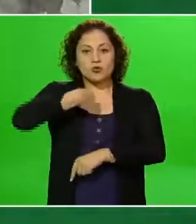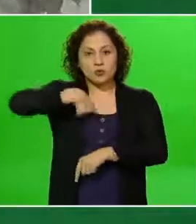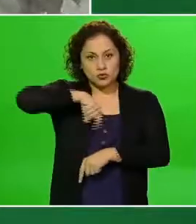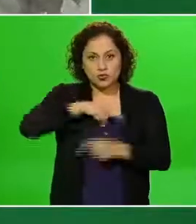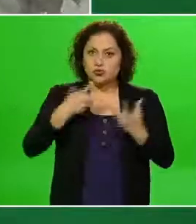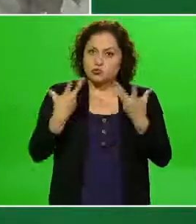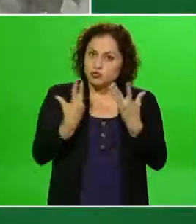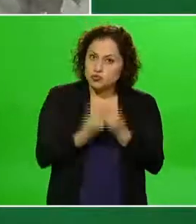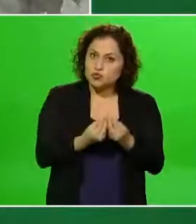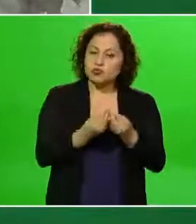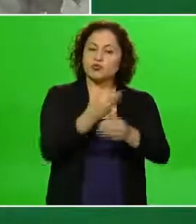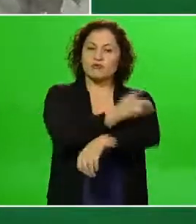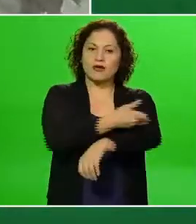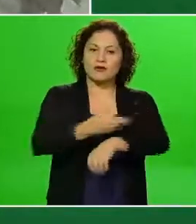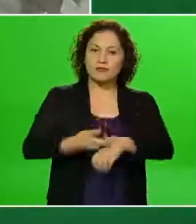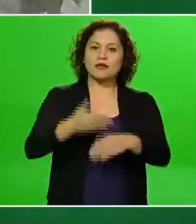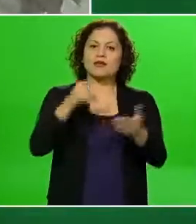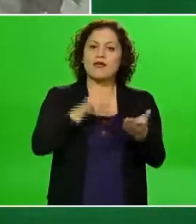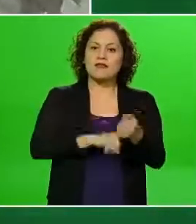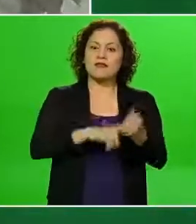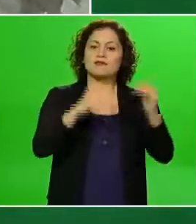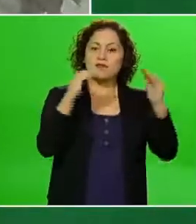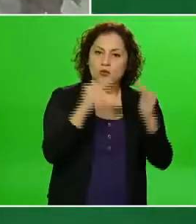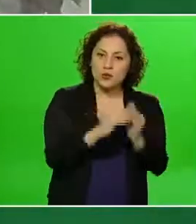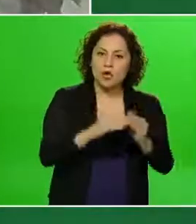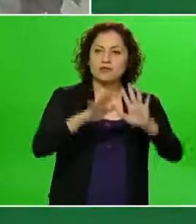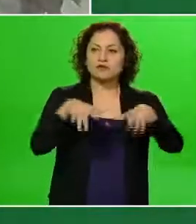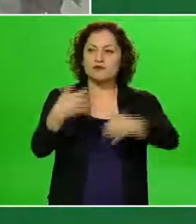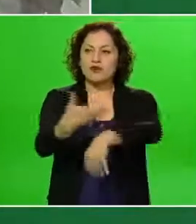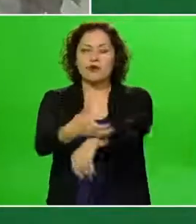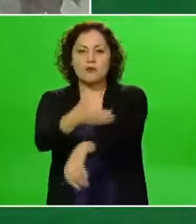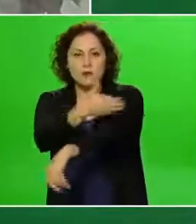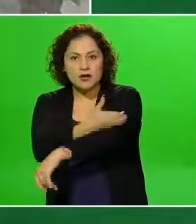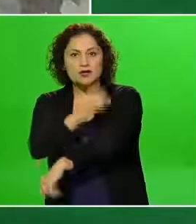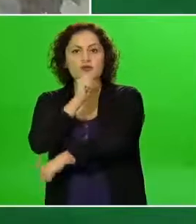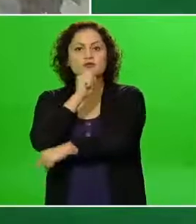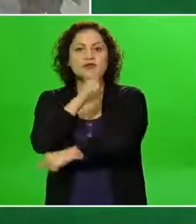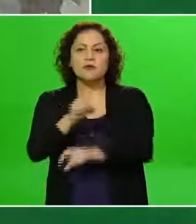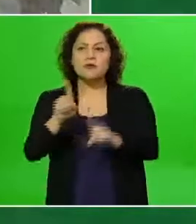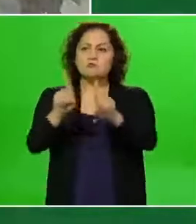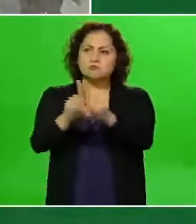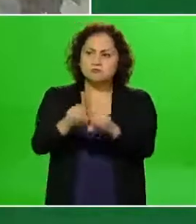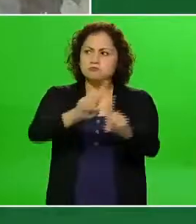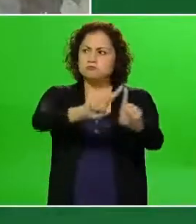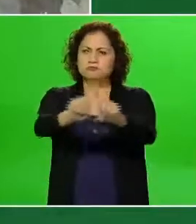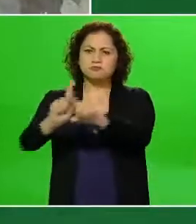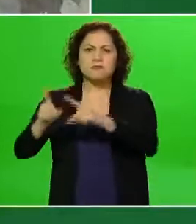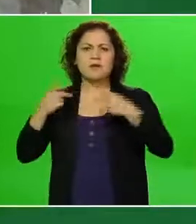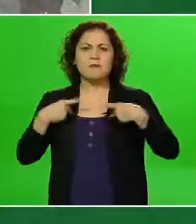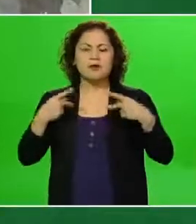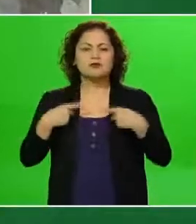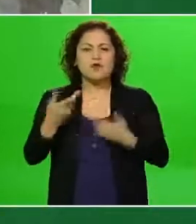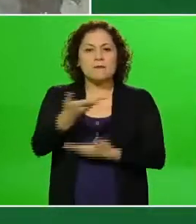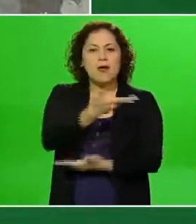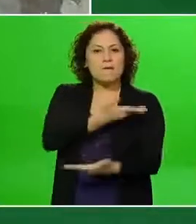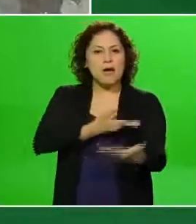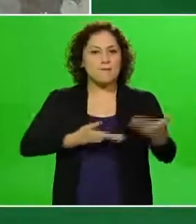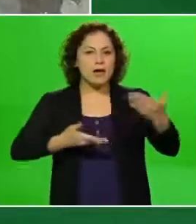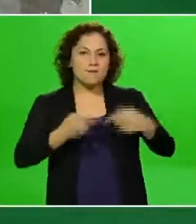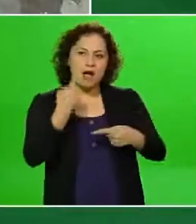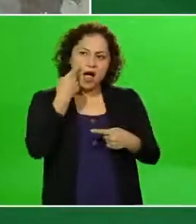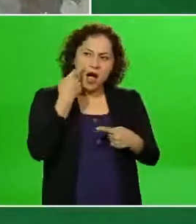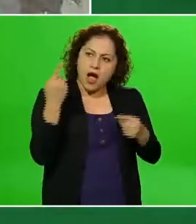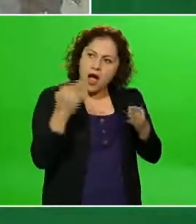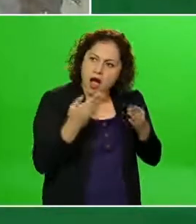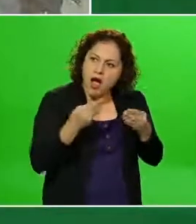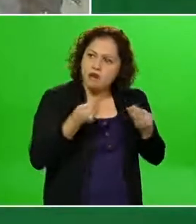nuestras familias, con nuestros compañeros, con nuestros amigos, entre pares, el socializar todos estos mensajes que se dan